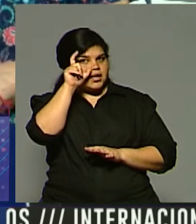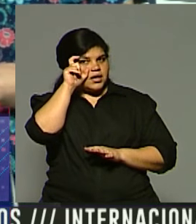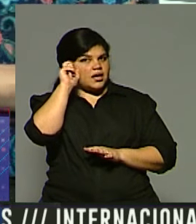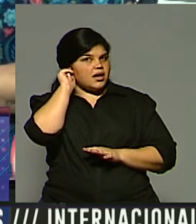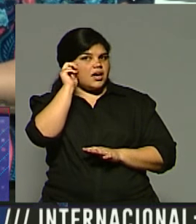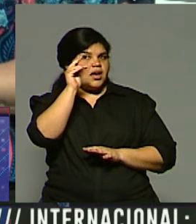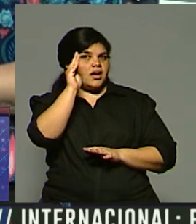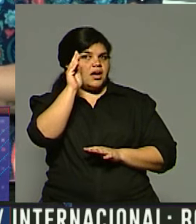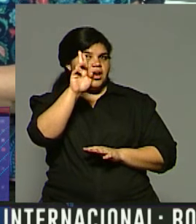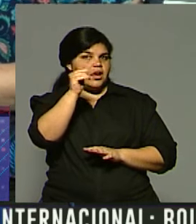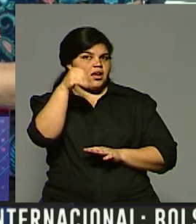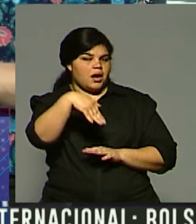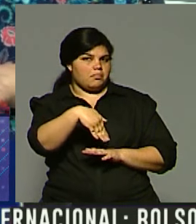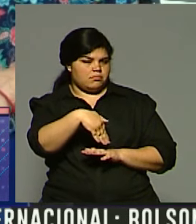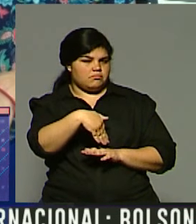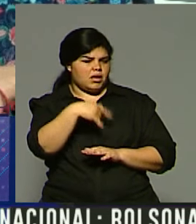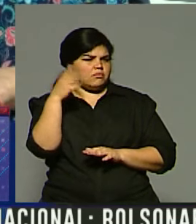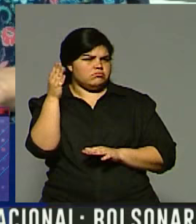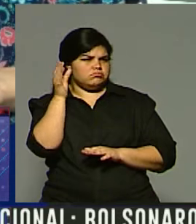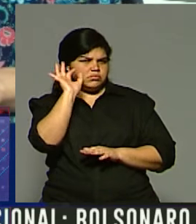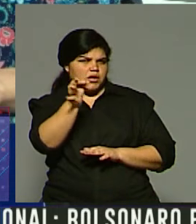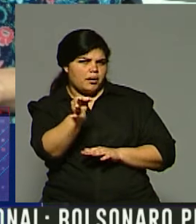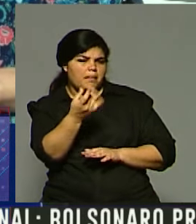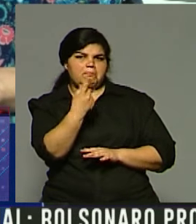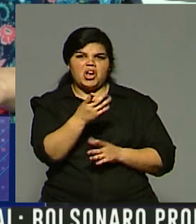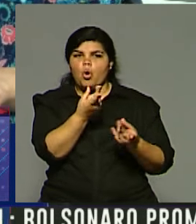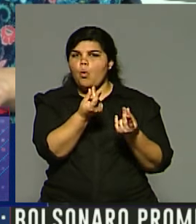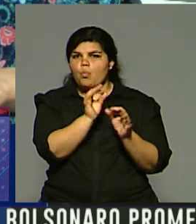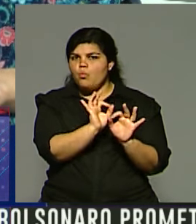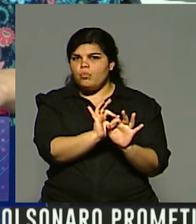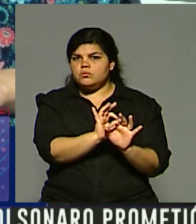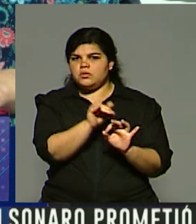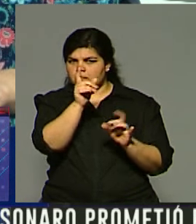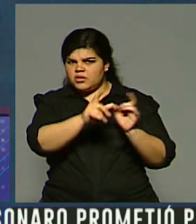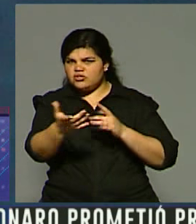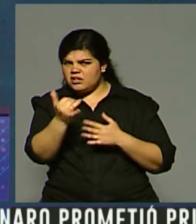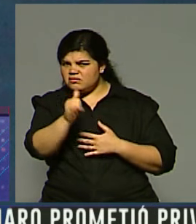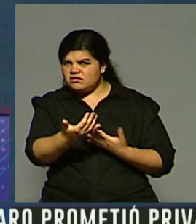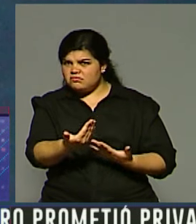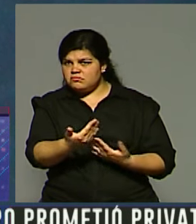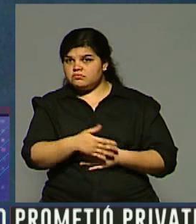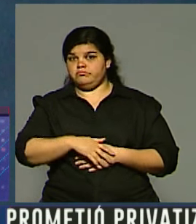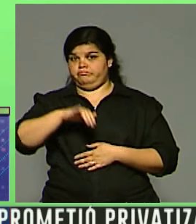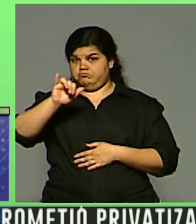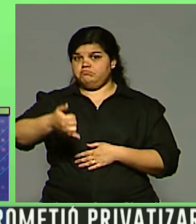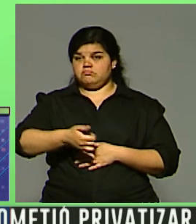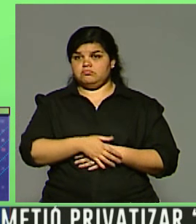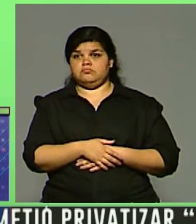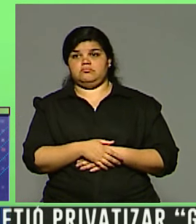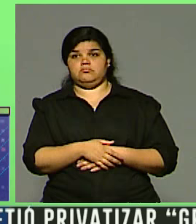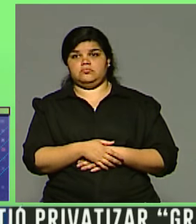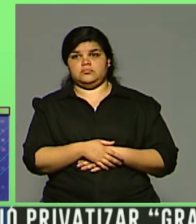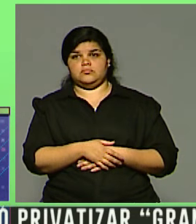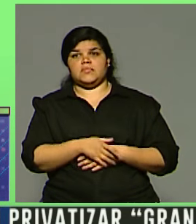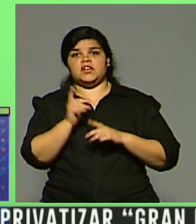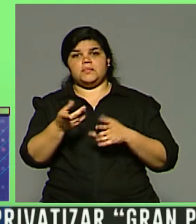no lo tengo. Lo he escuchado, pero nunca lo he usado. ¿Hay mucha gente que lo usa realmente para saber realmente? La verdad que sí. Sí, bien. Sí, porque aparte tiene muchos